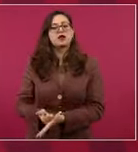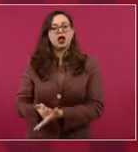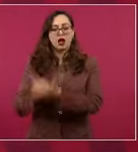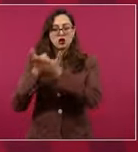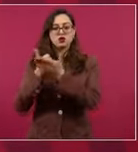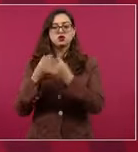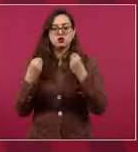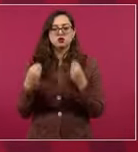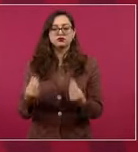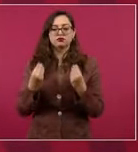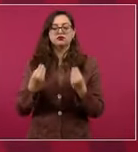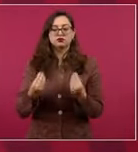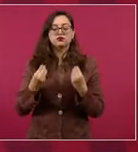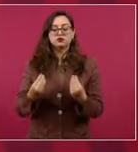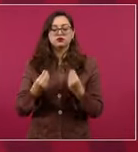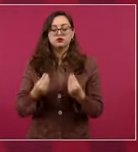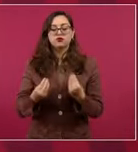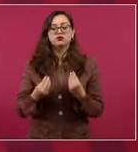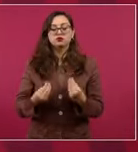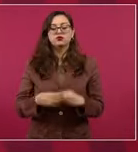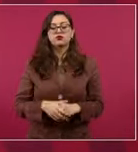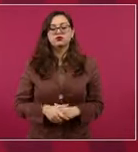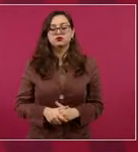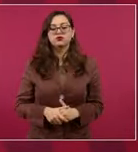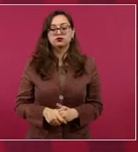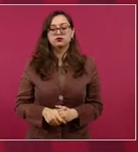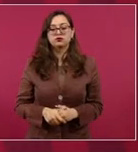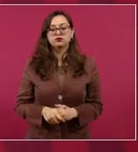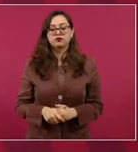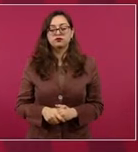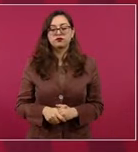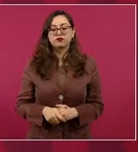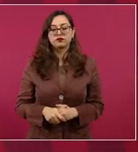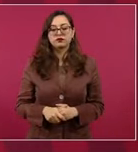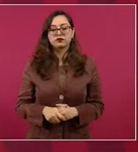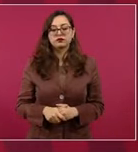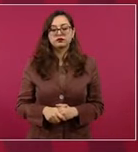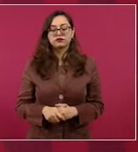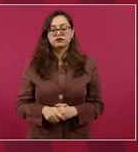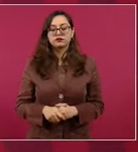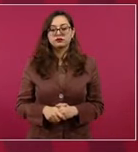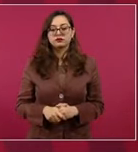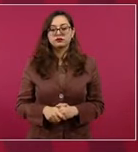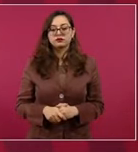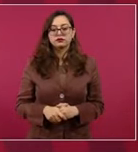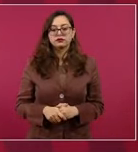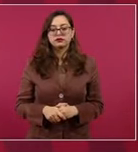Siempre ha estado, pues,